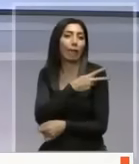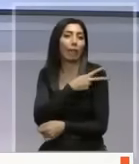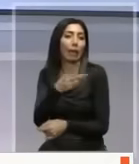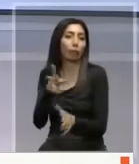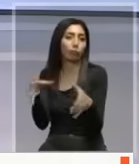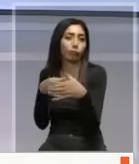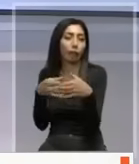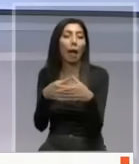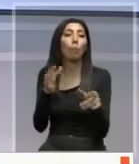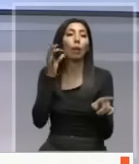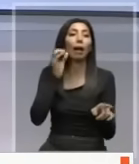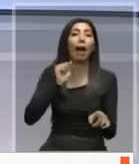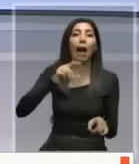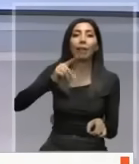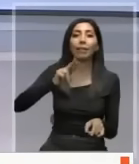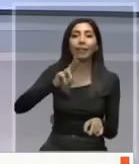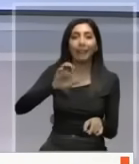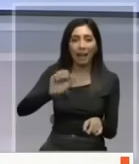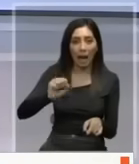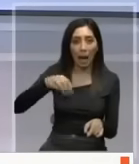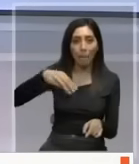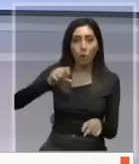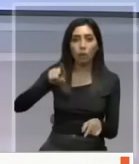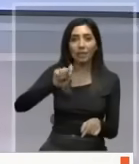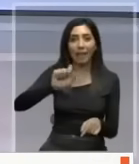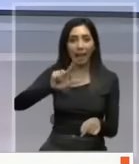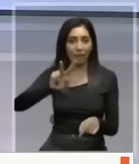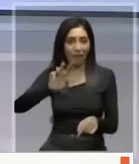y Andrea Monsalve, a quien se le acusa de falsear